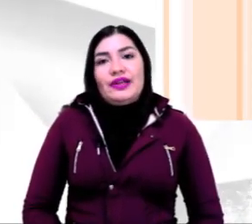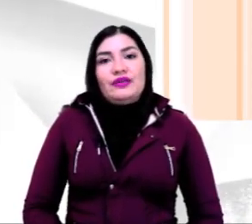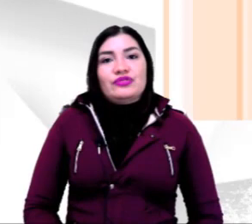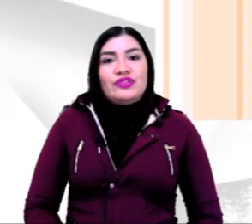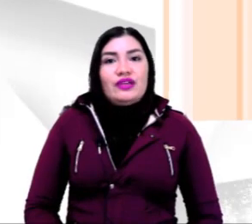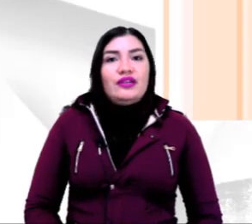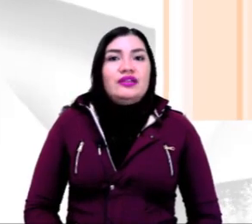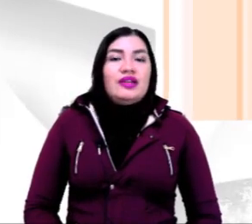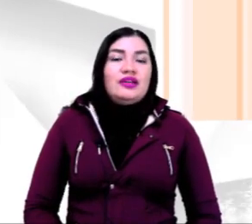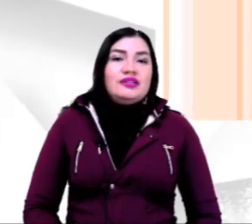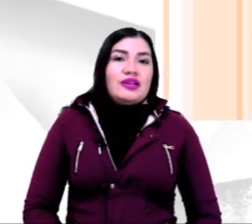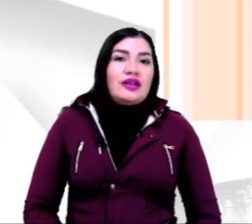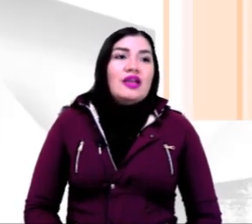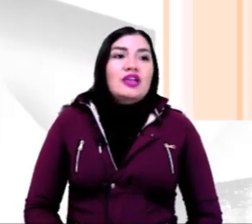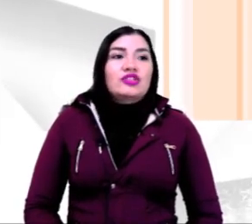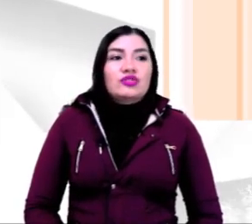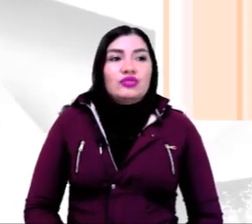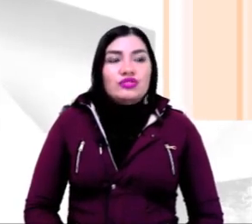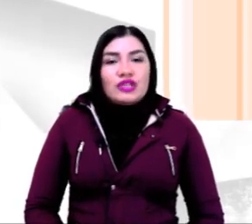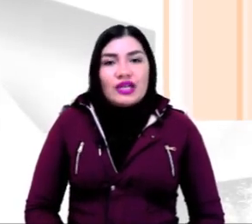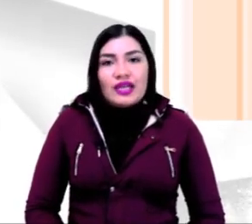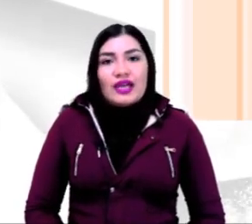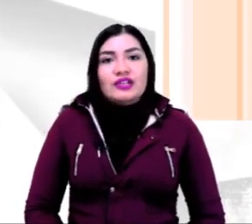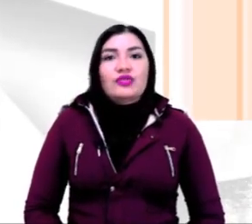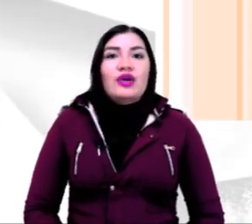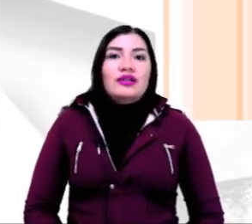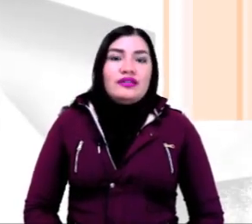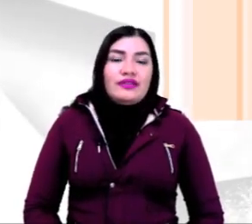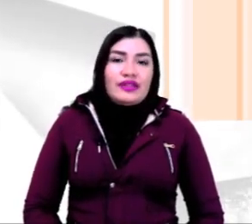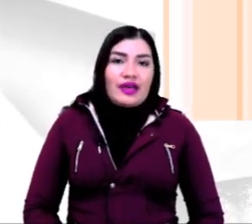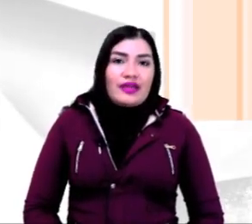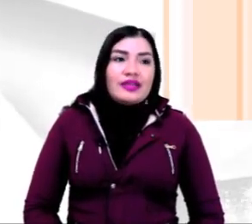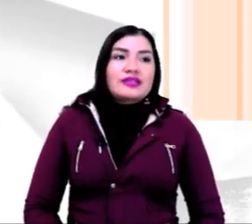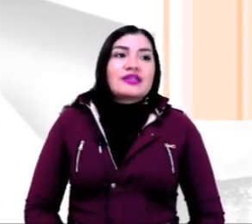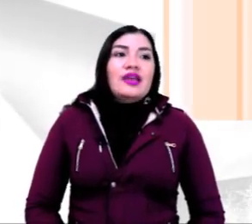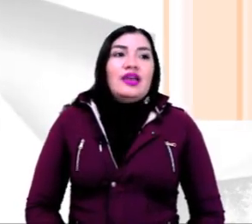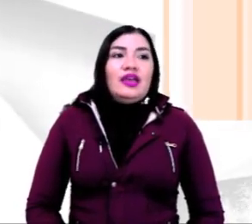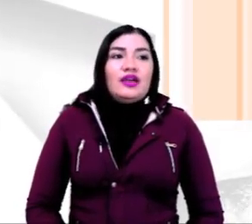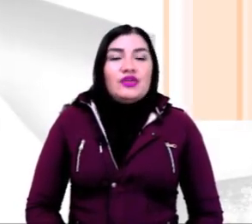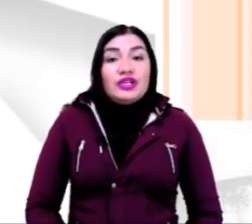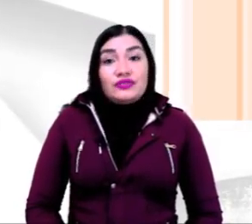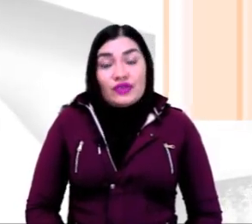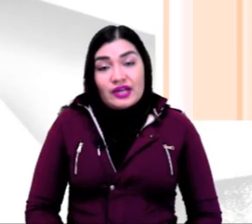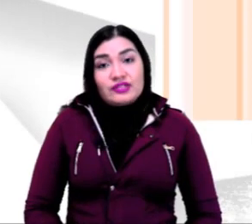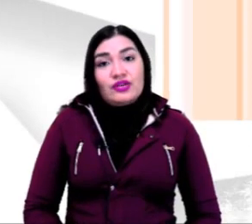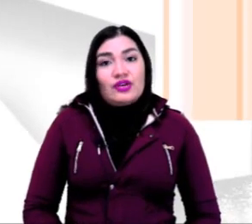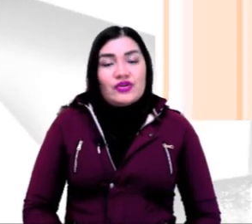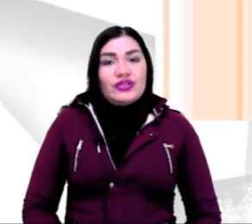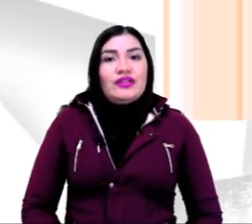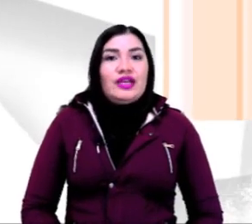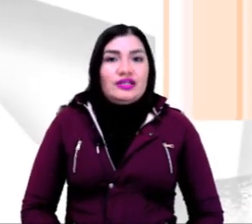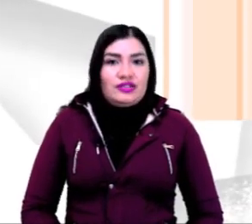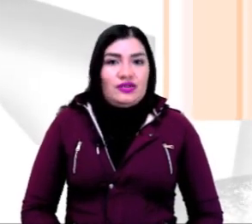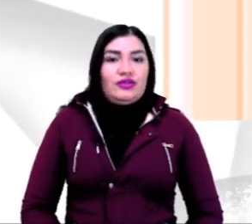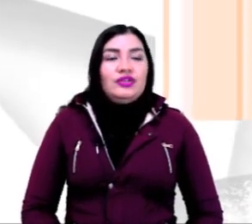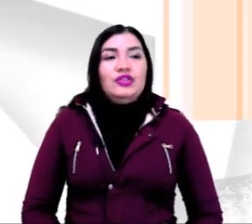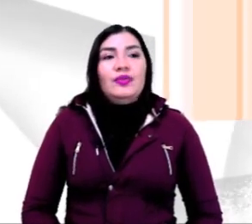posible para ustedes realizar sus tareas, sus actividades con esfuerzo y con